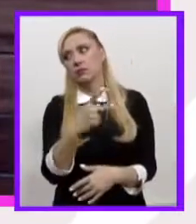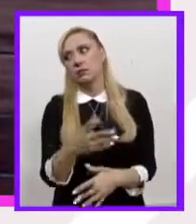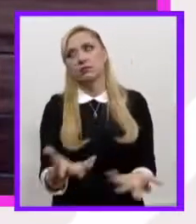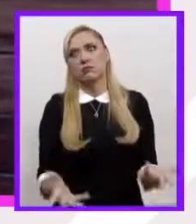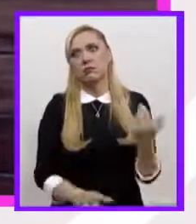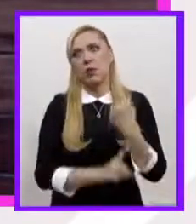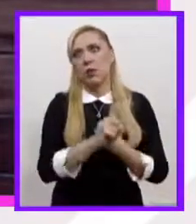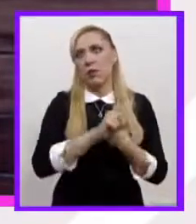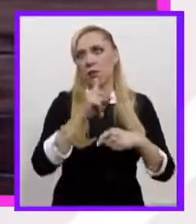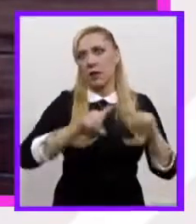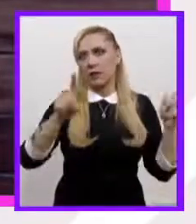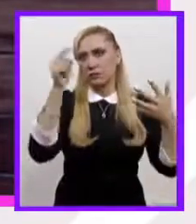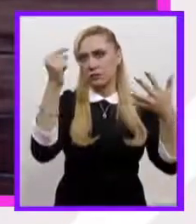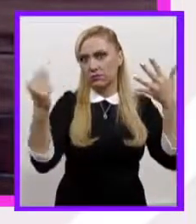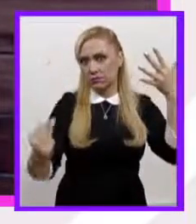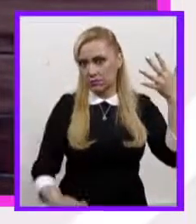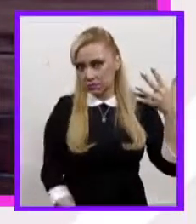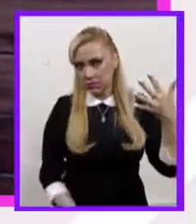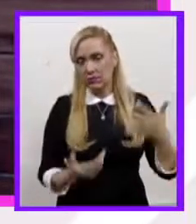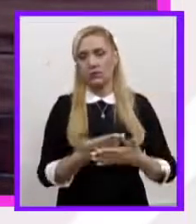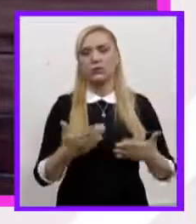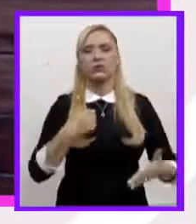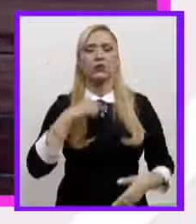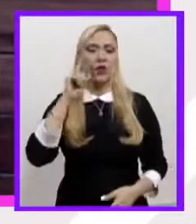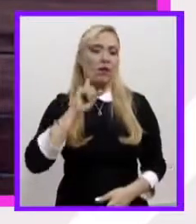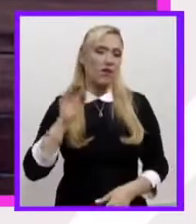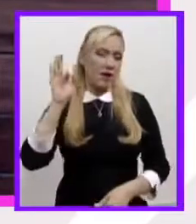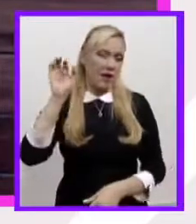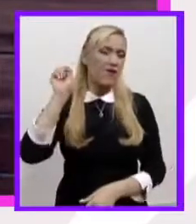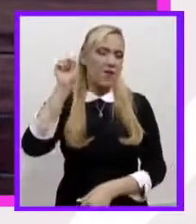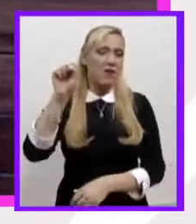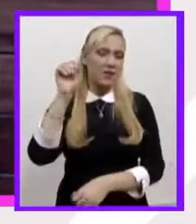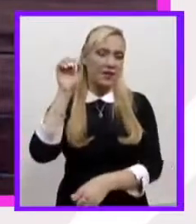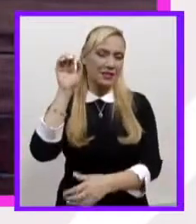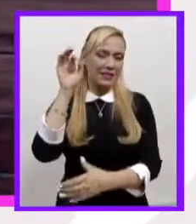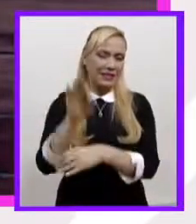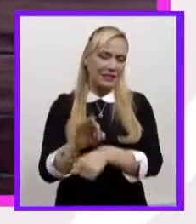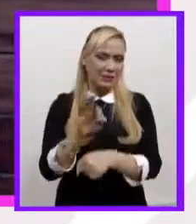desde el feminismo antipunitivista al que yo he estado,